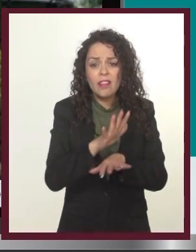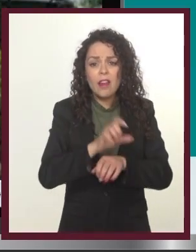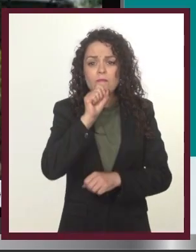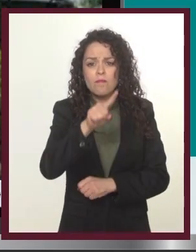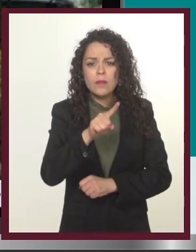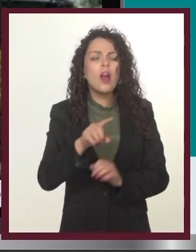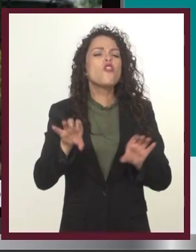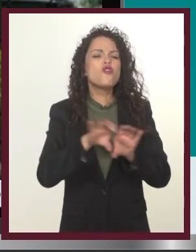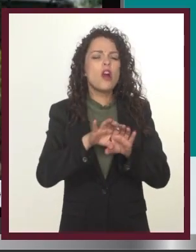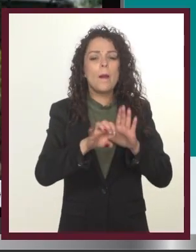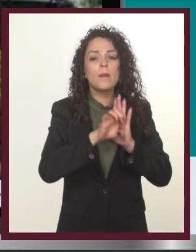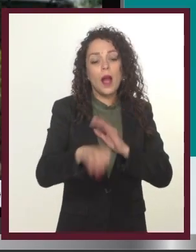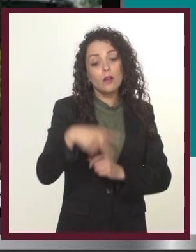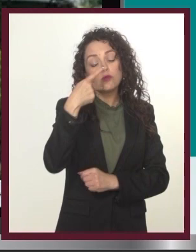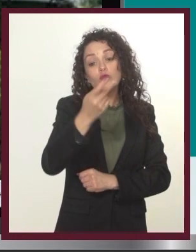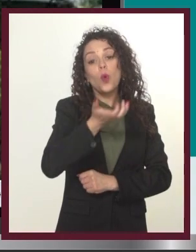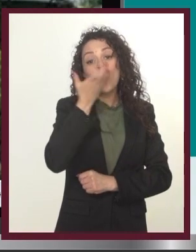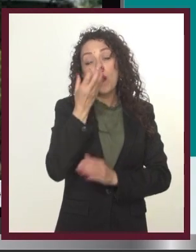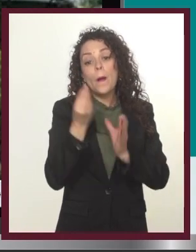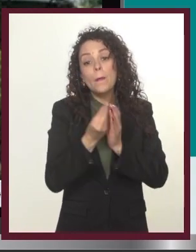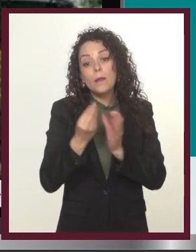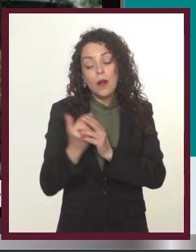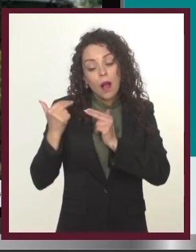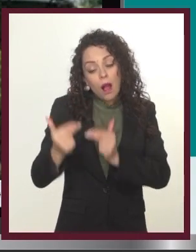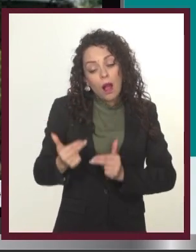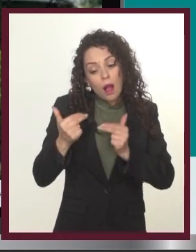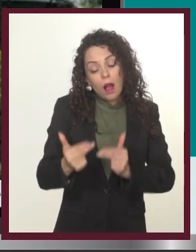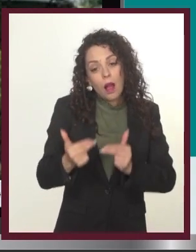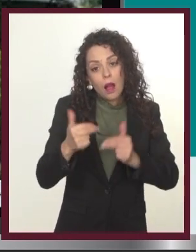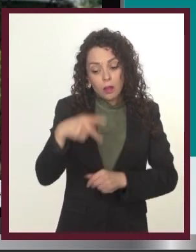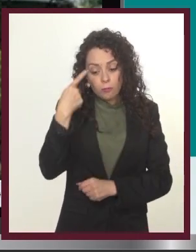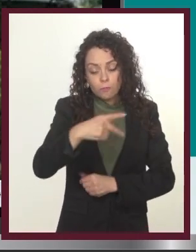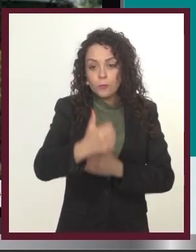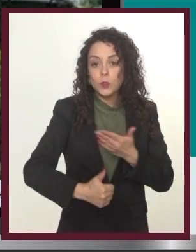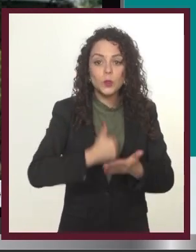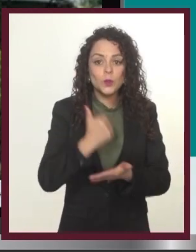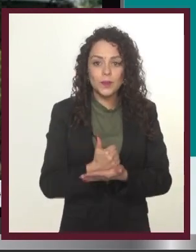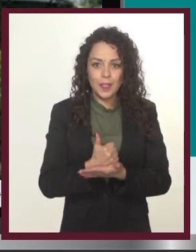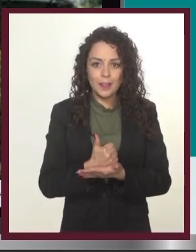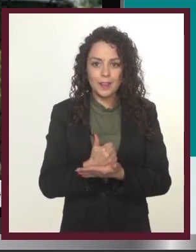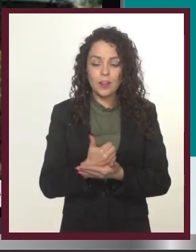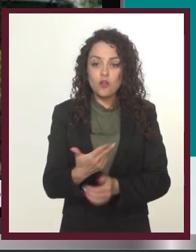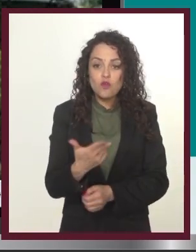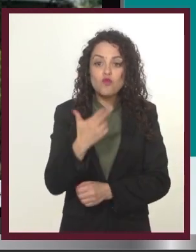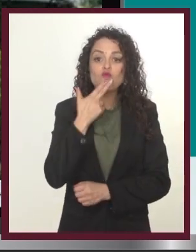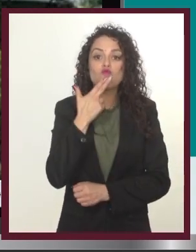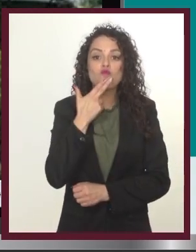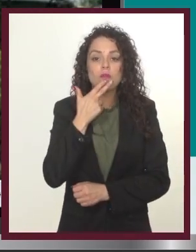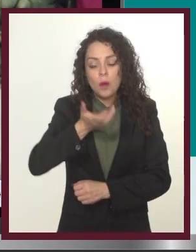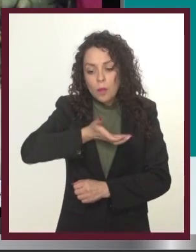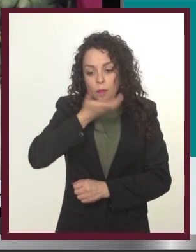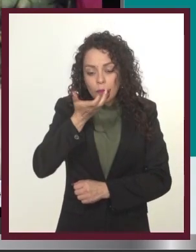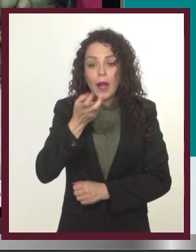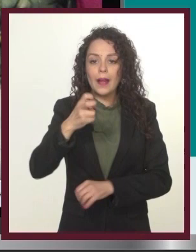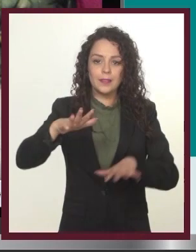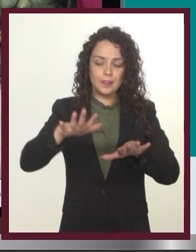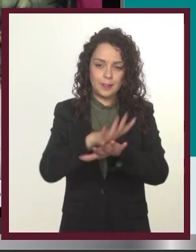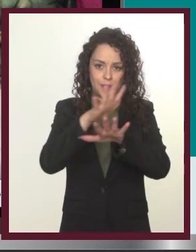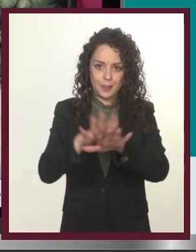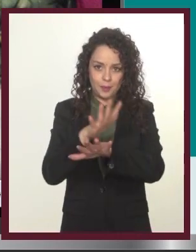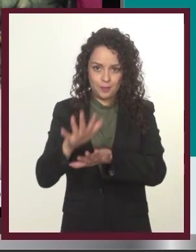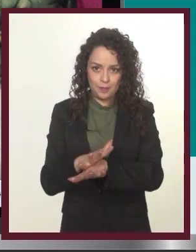qué sentido cambia? De acuerdo a las costumbres y tradiciones que va teniendo la ciudad. La ciudad, los usos y costumbres la van